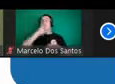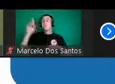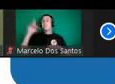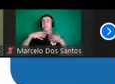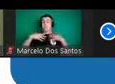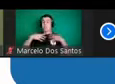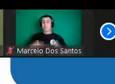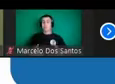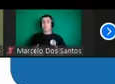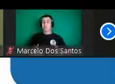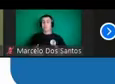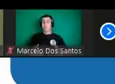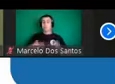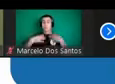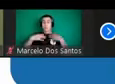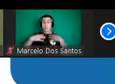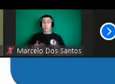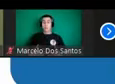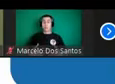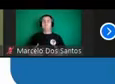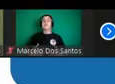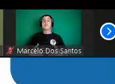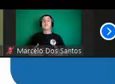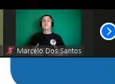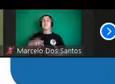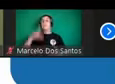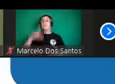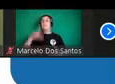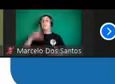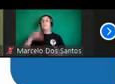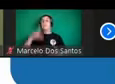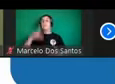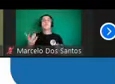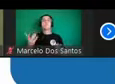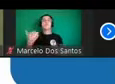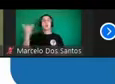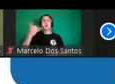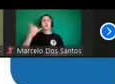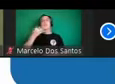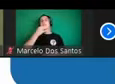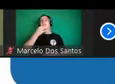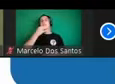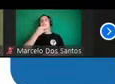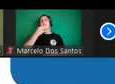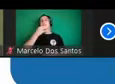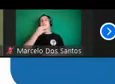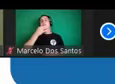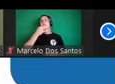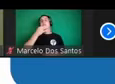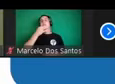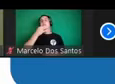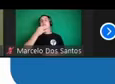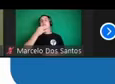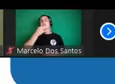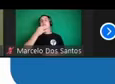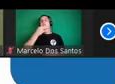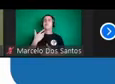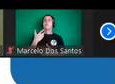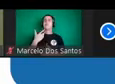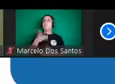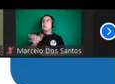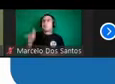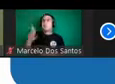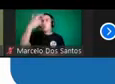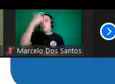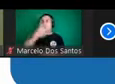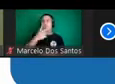vamos a encontrar compañeros, compañeras que presentan dificultades, sobre todo con la movilidad y que encuentran barreras en el